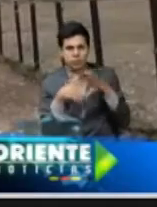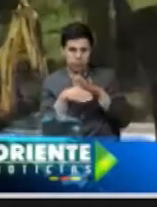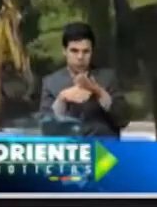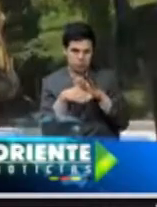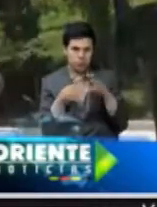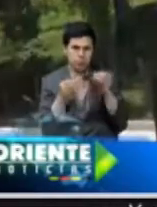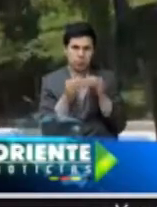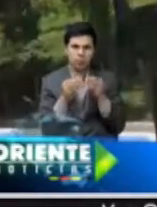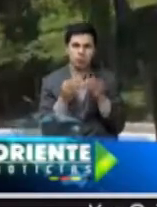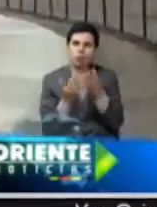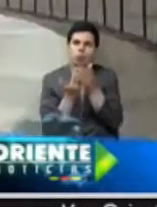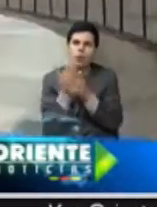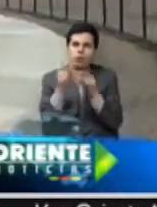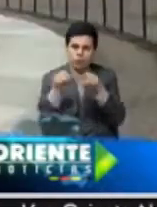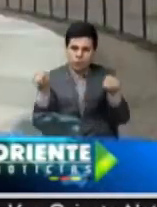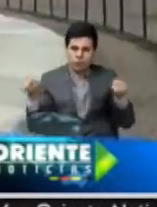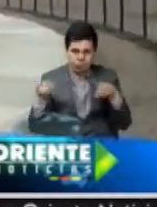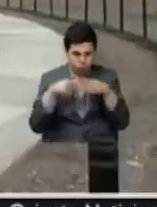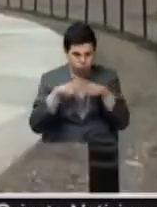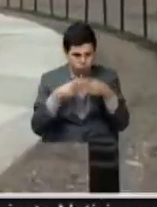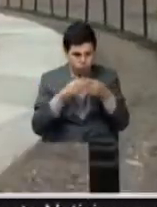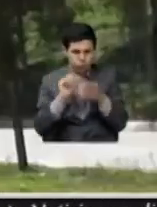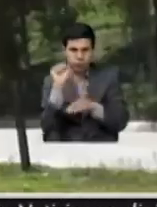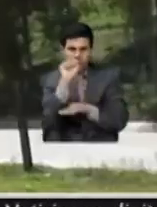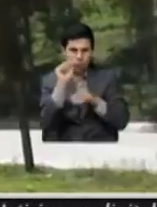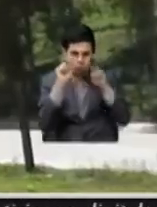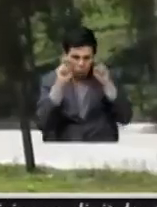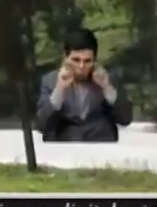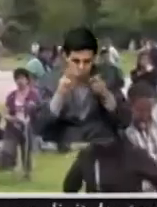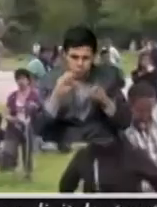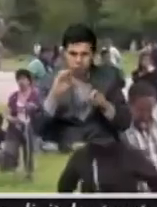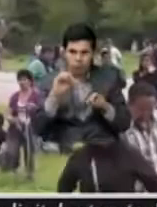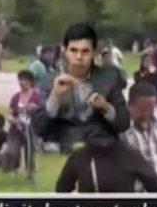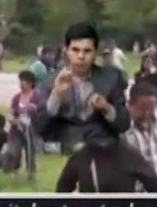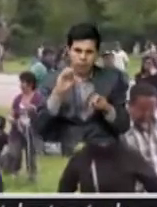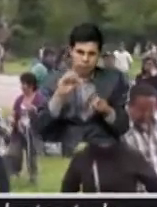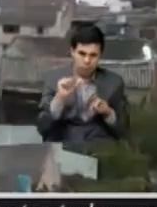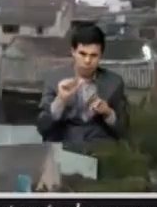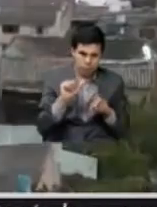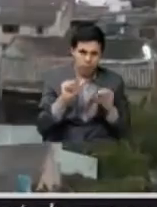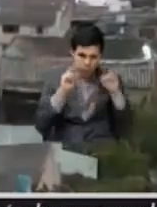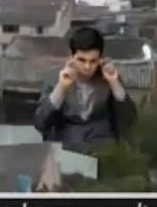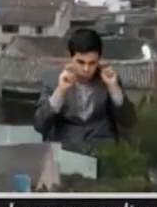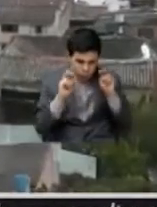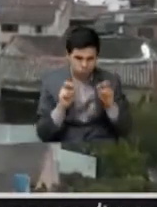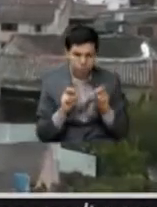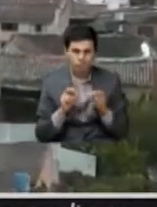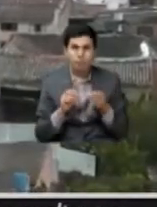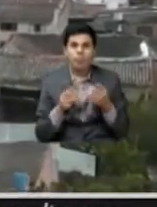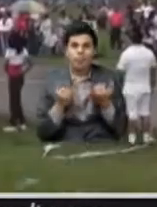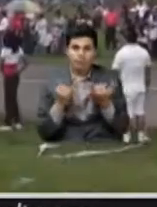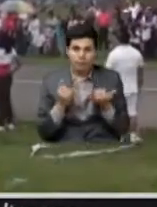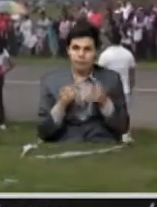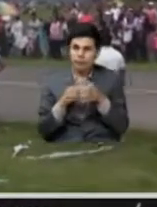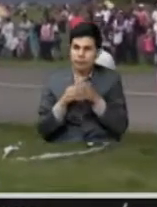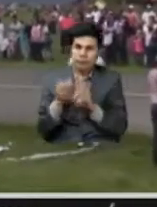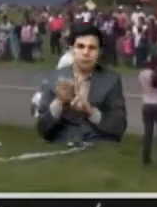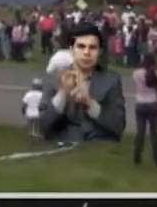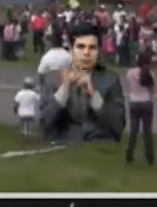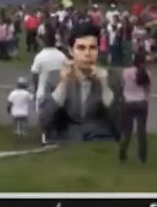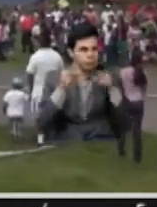del Centro de Diagnóstico Automotriz. Por esto y mucho más, Málaga se proyecta como un centro de atracción a